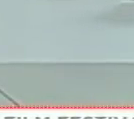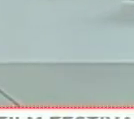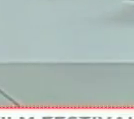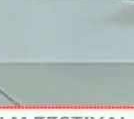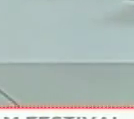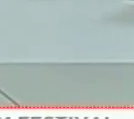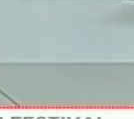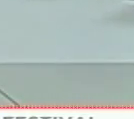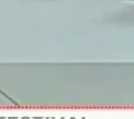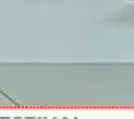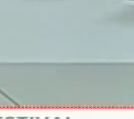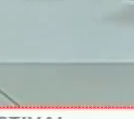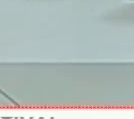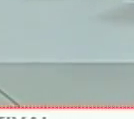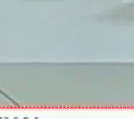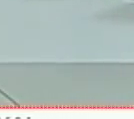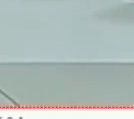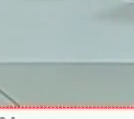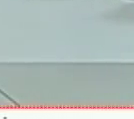Bueno, queridos compatriotas,